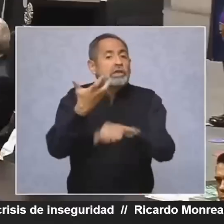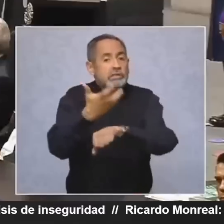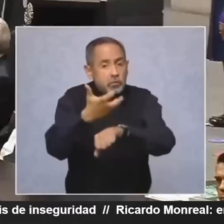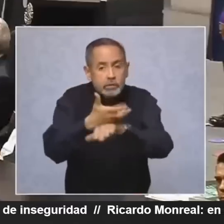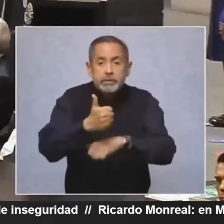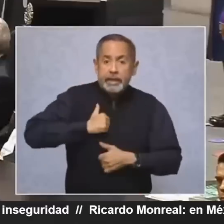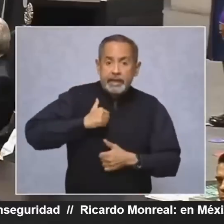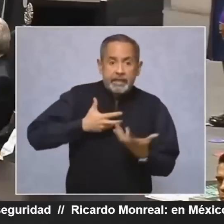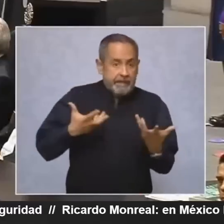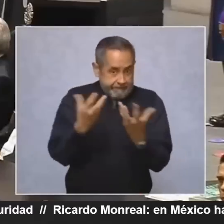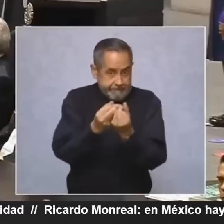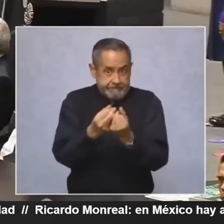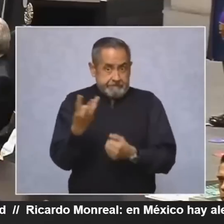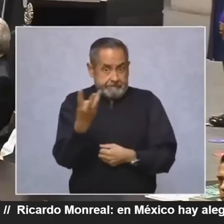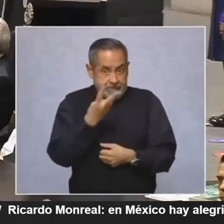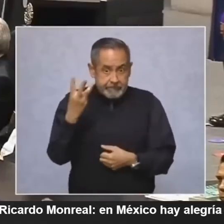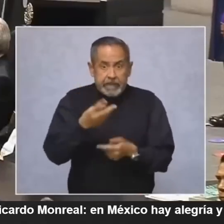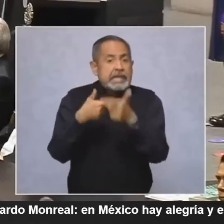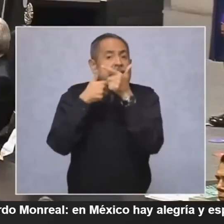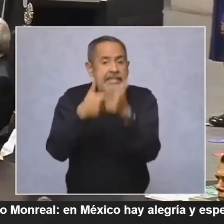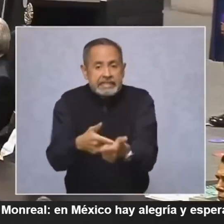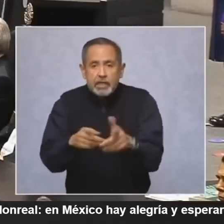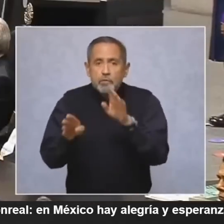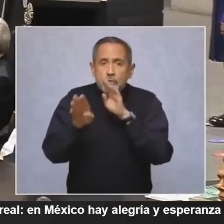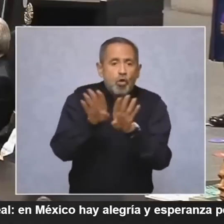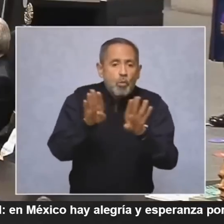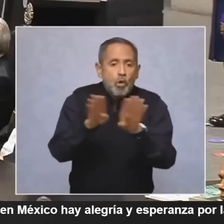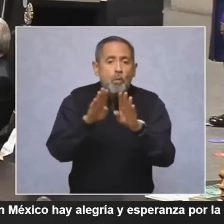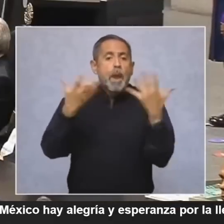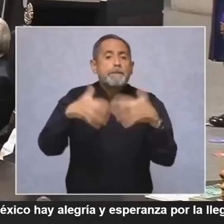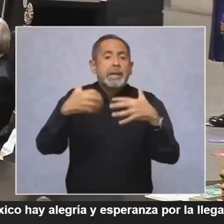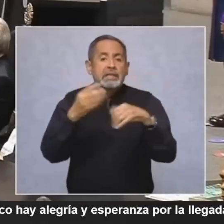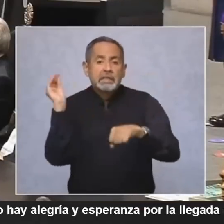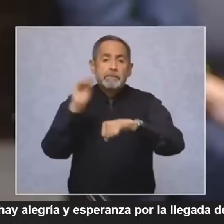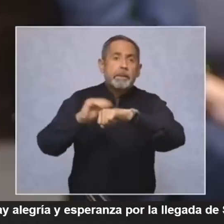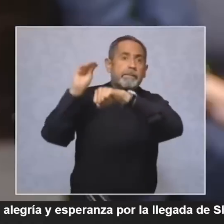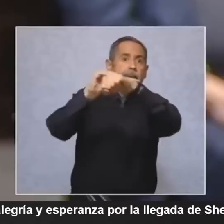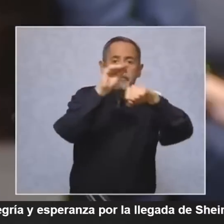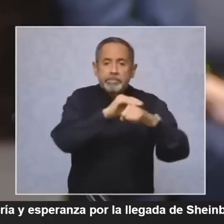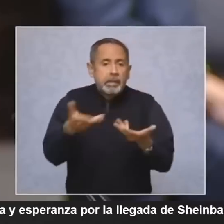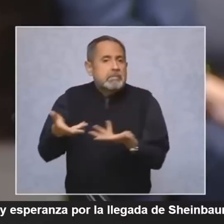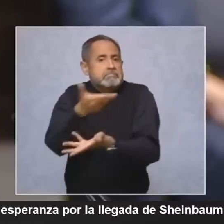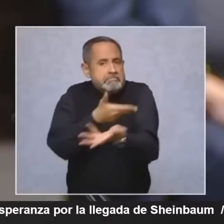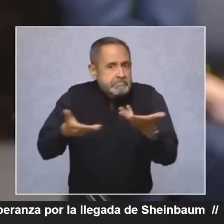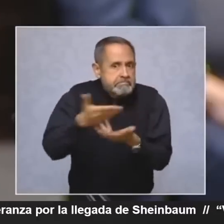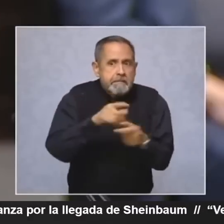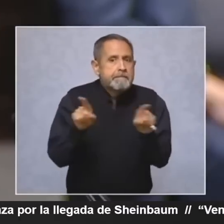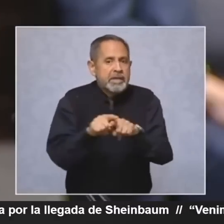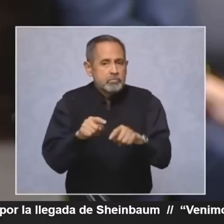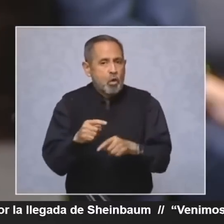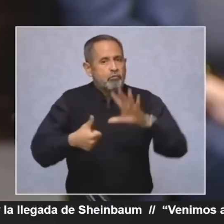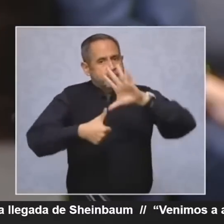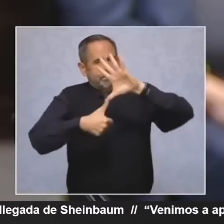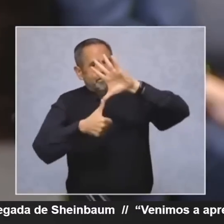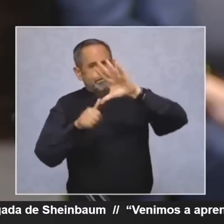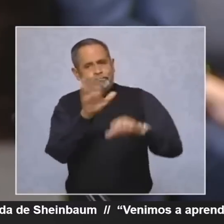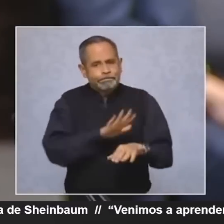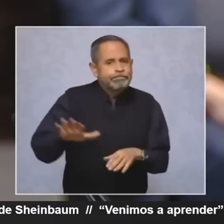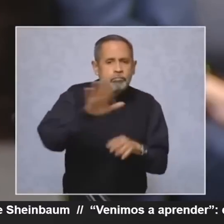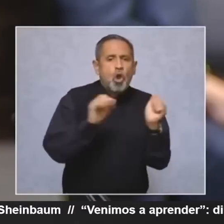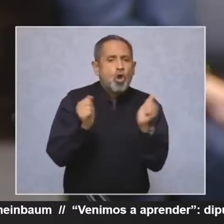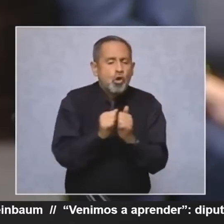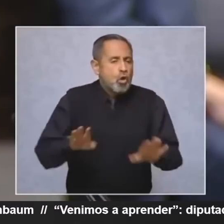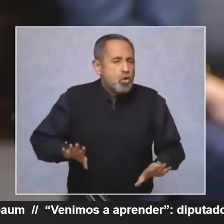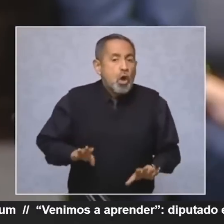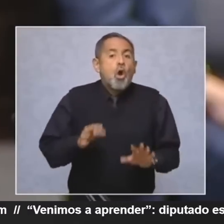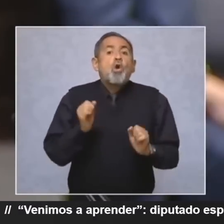para seguir impulsando la relocalización de las empresas, mientras se promueve el desarrollo regional con bienestar